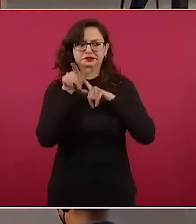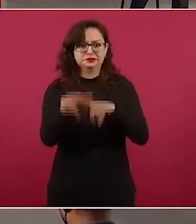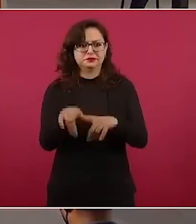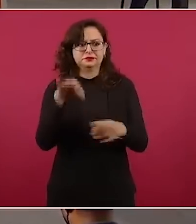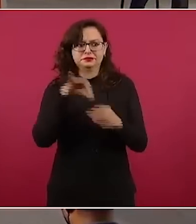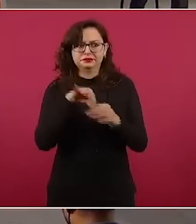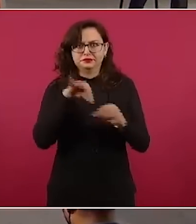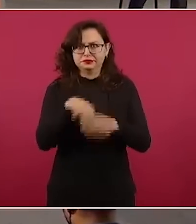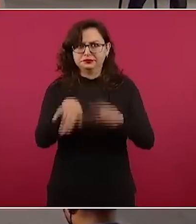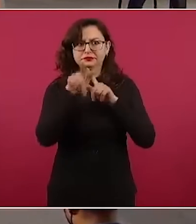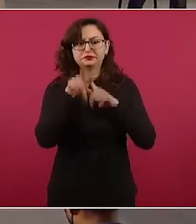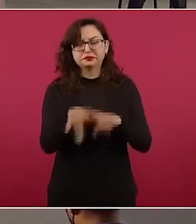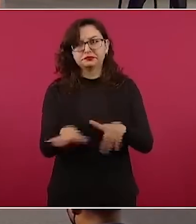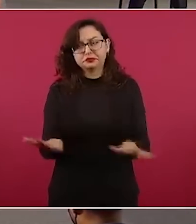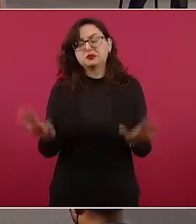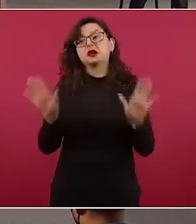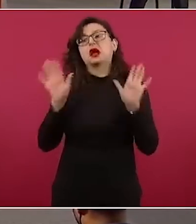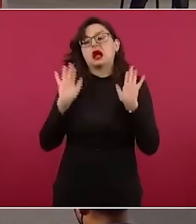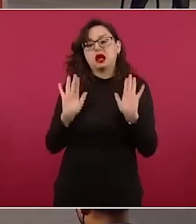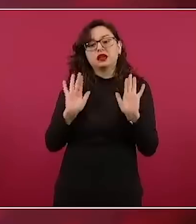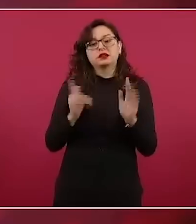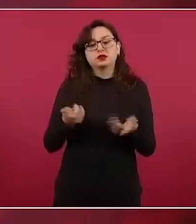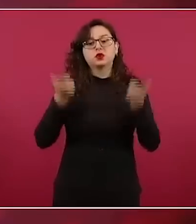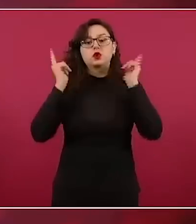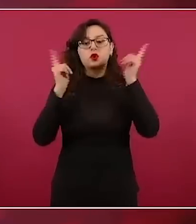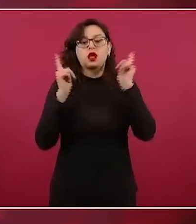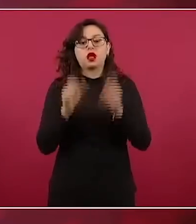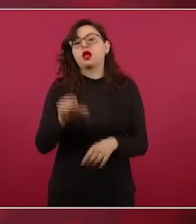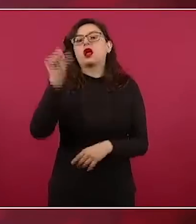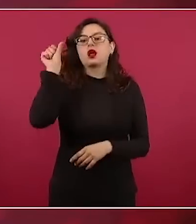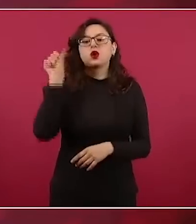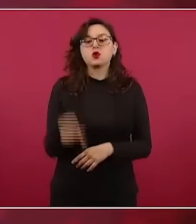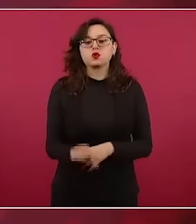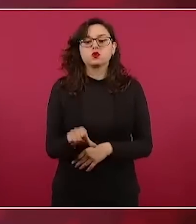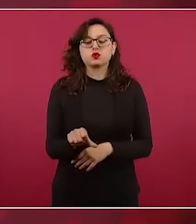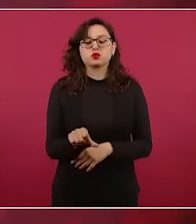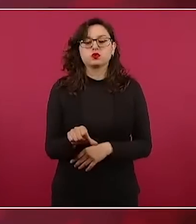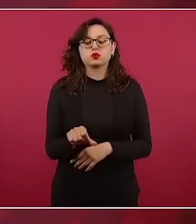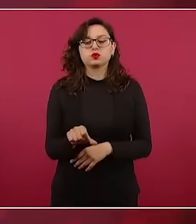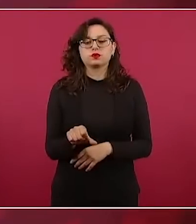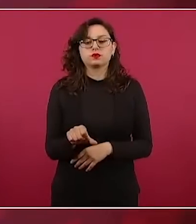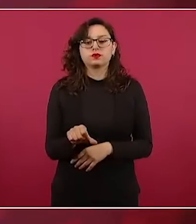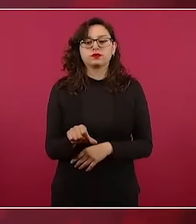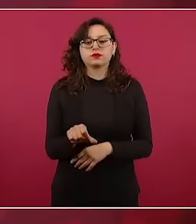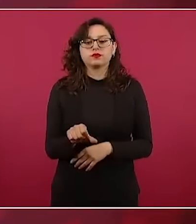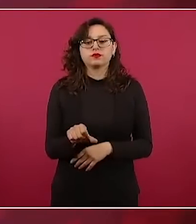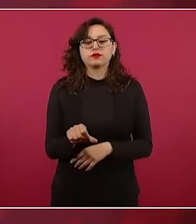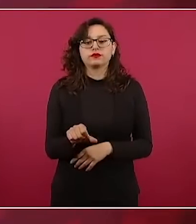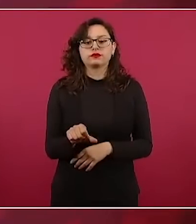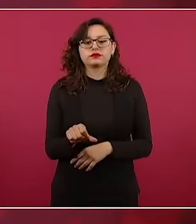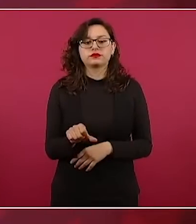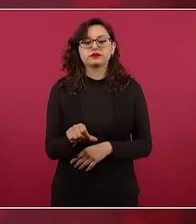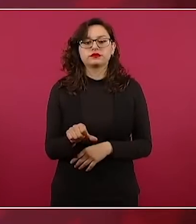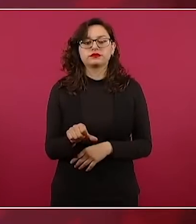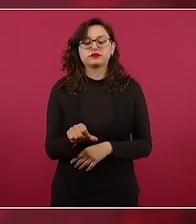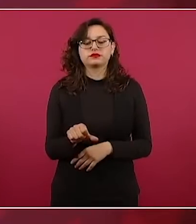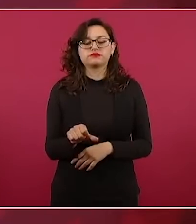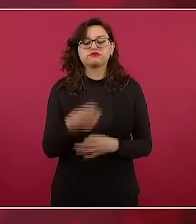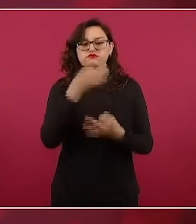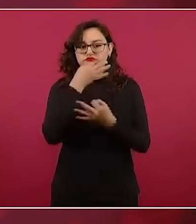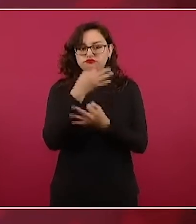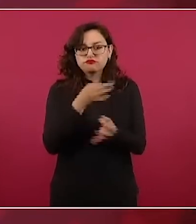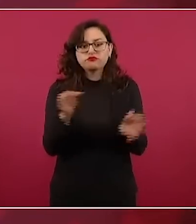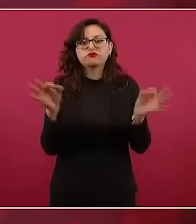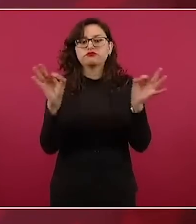hoy nos